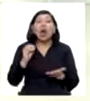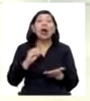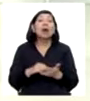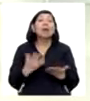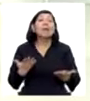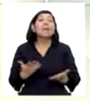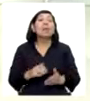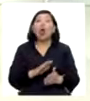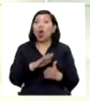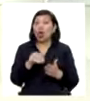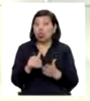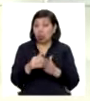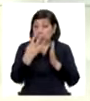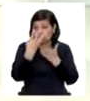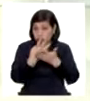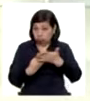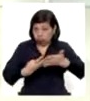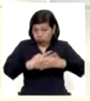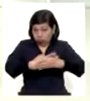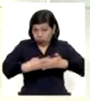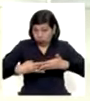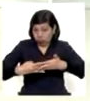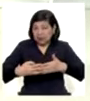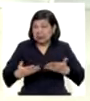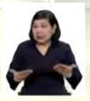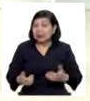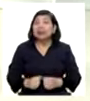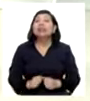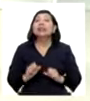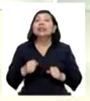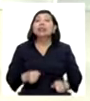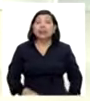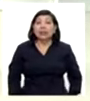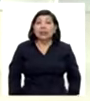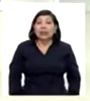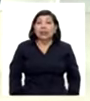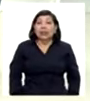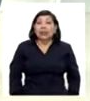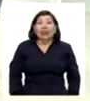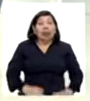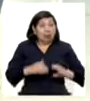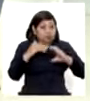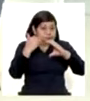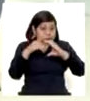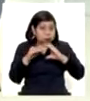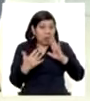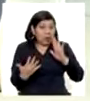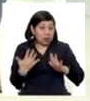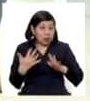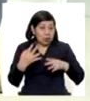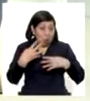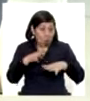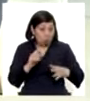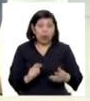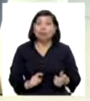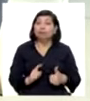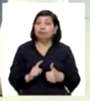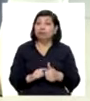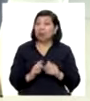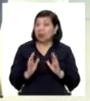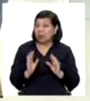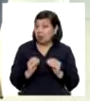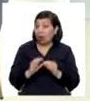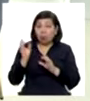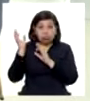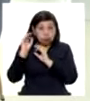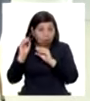recapitular todo el cronograma de la convocatoria de este concurso, María Cristina. Sí, bueno, nosotros lo hemos lanzado el 15 de julio, hemos llevado a